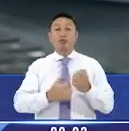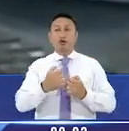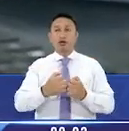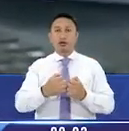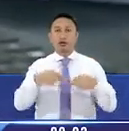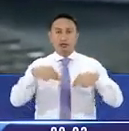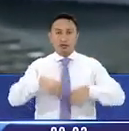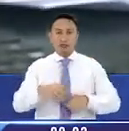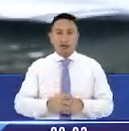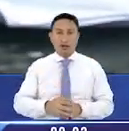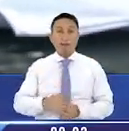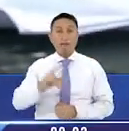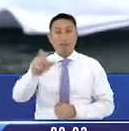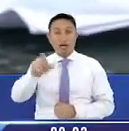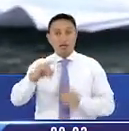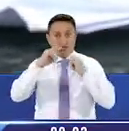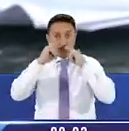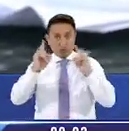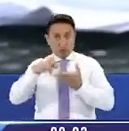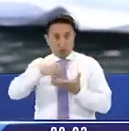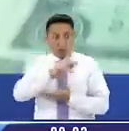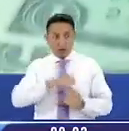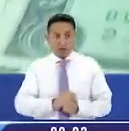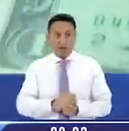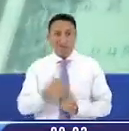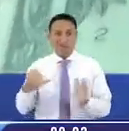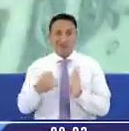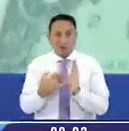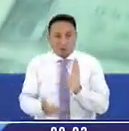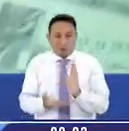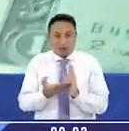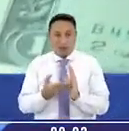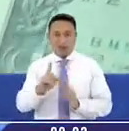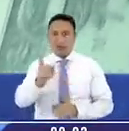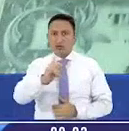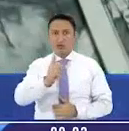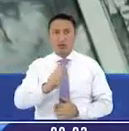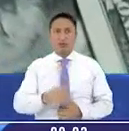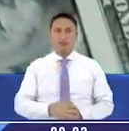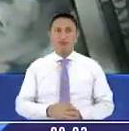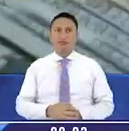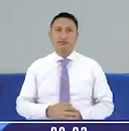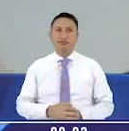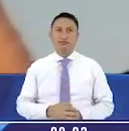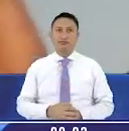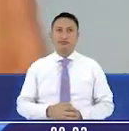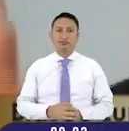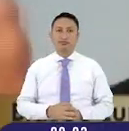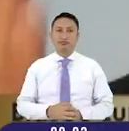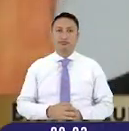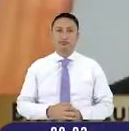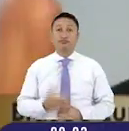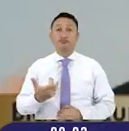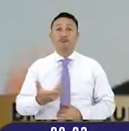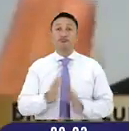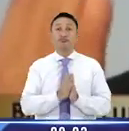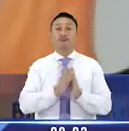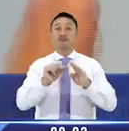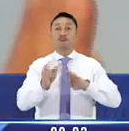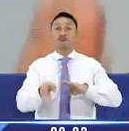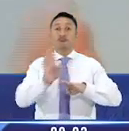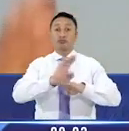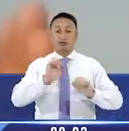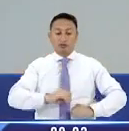ser pagada por los ricos y no con el incremento de impuestos a sectores populares. Ese llamado, legisladores,